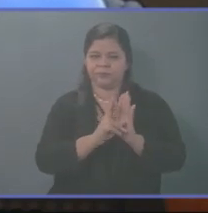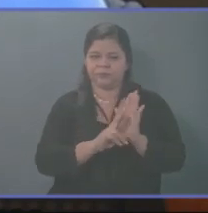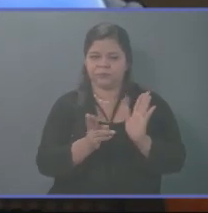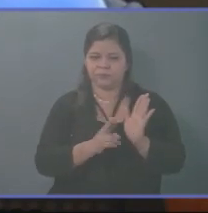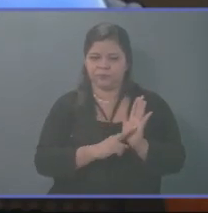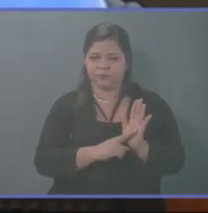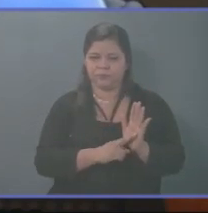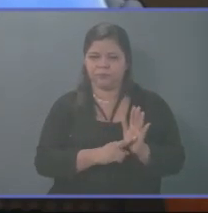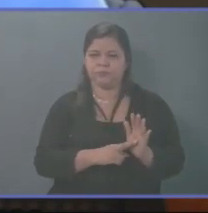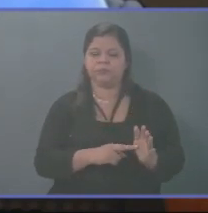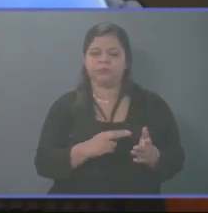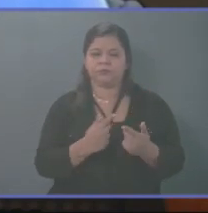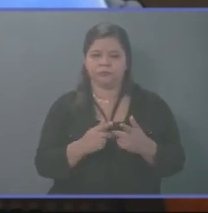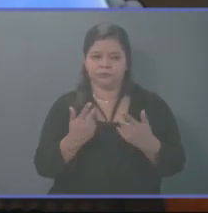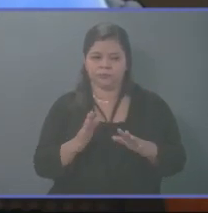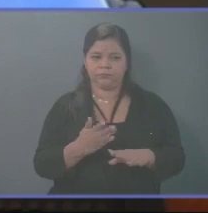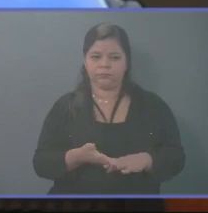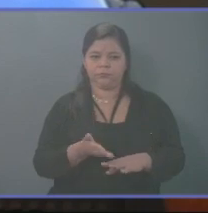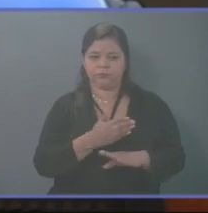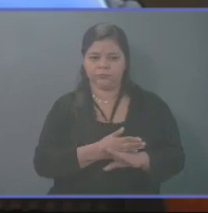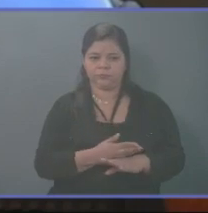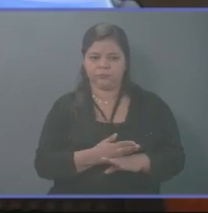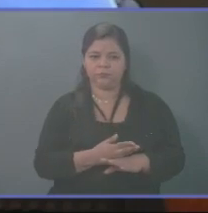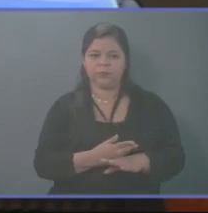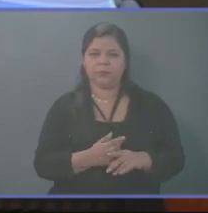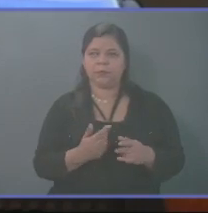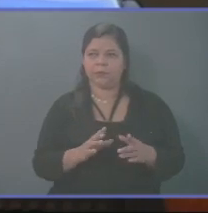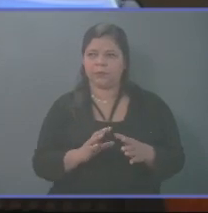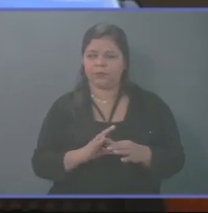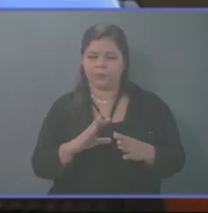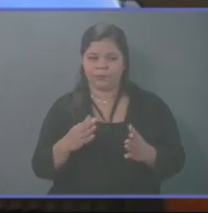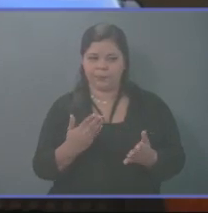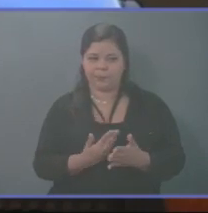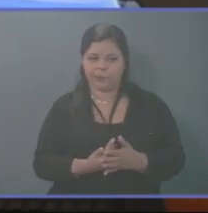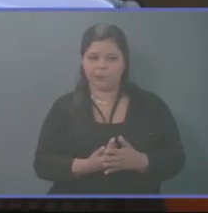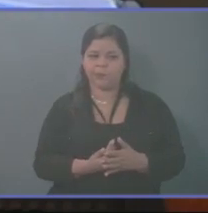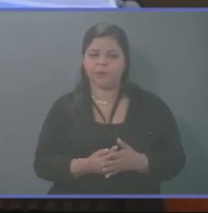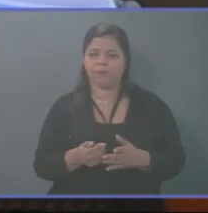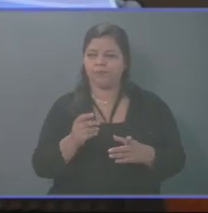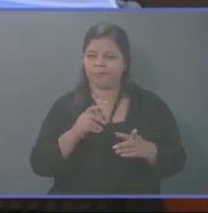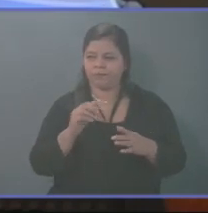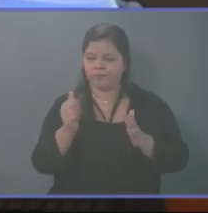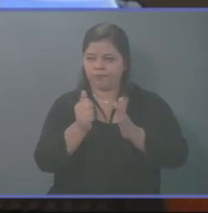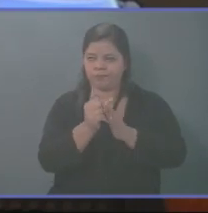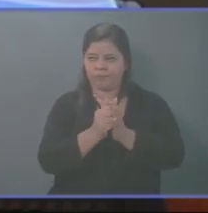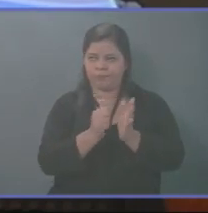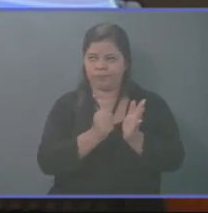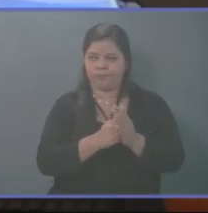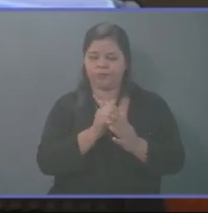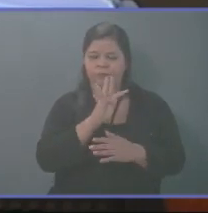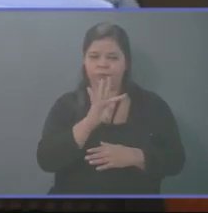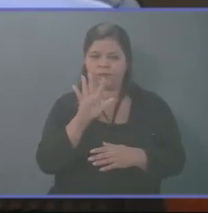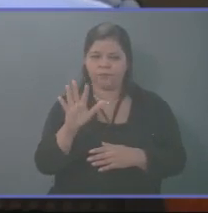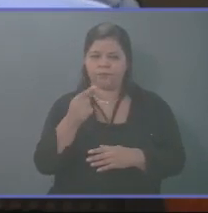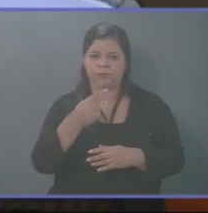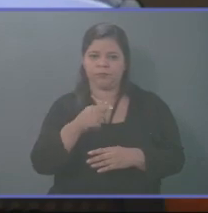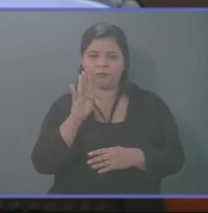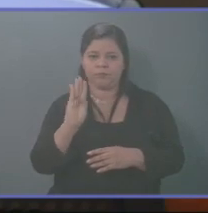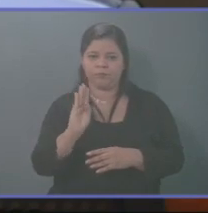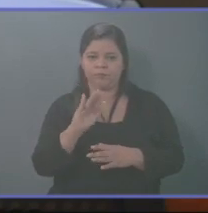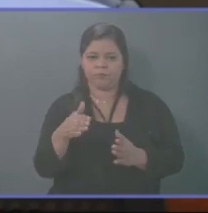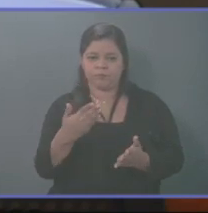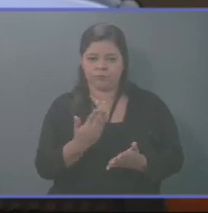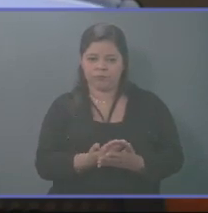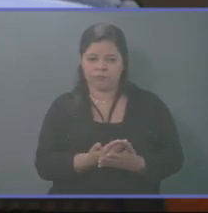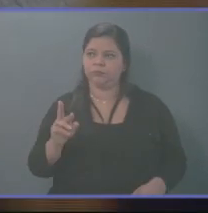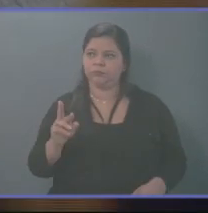órgano ejecutivo, habiéndose sustituido, entre otros, el tenor literal del artículo 45-D, correspondiente a